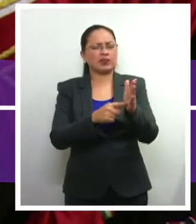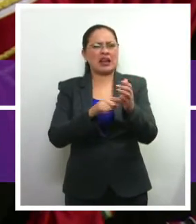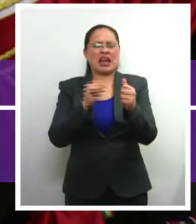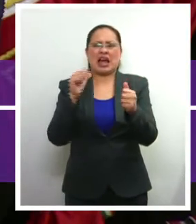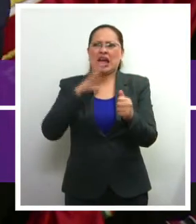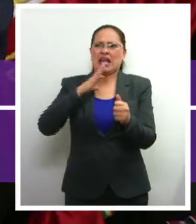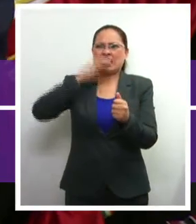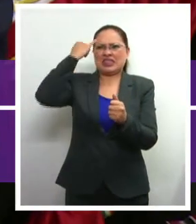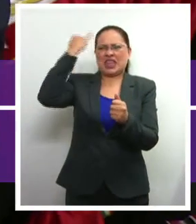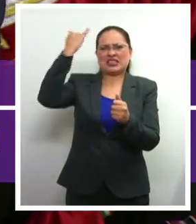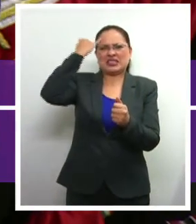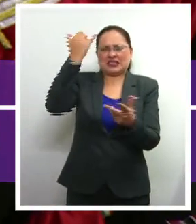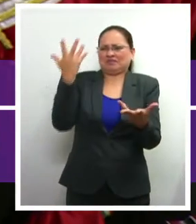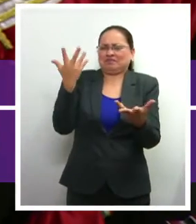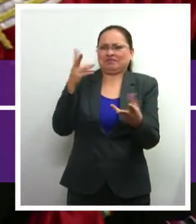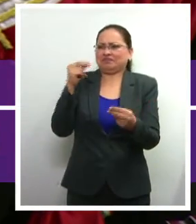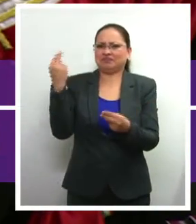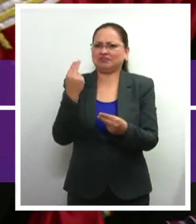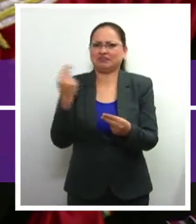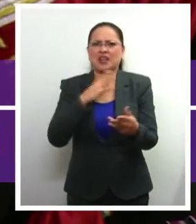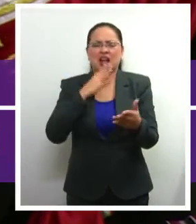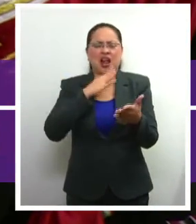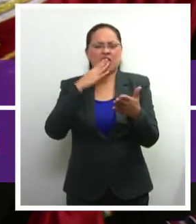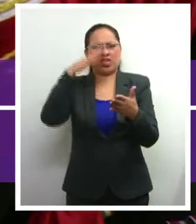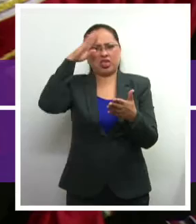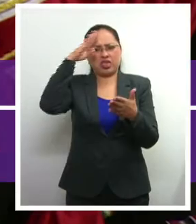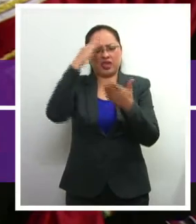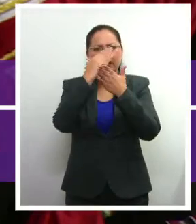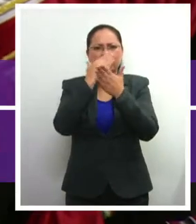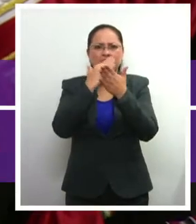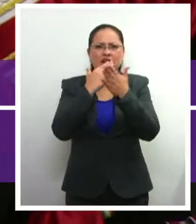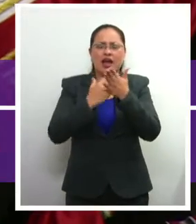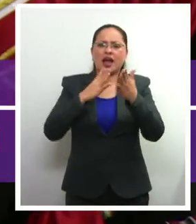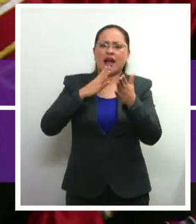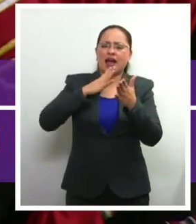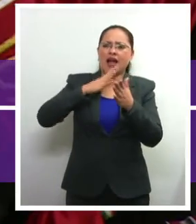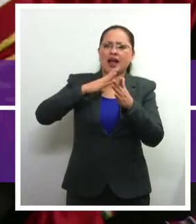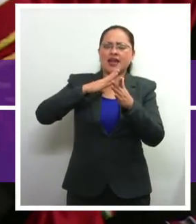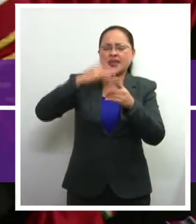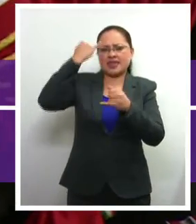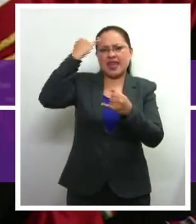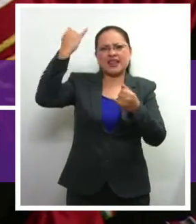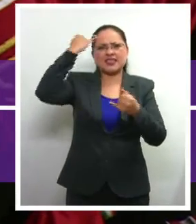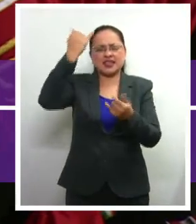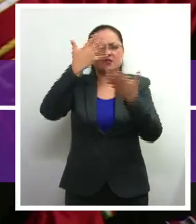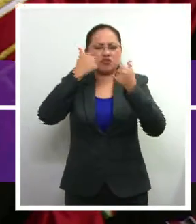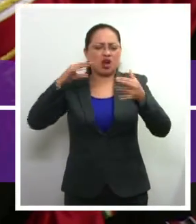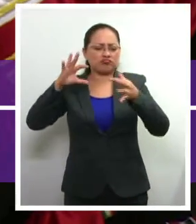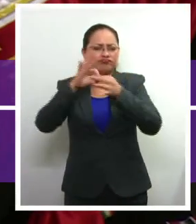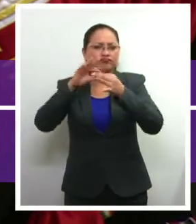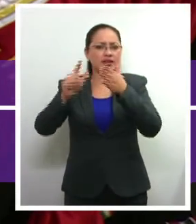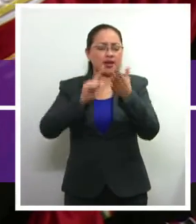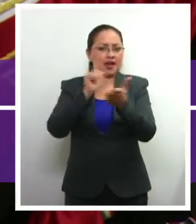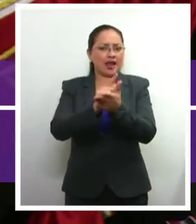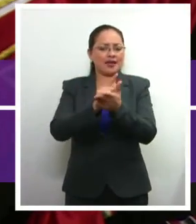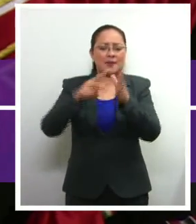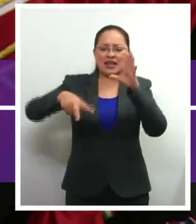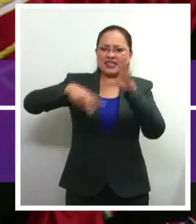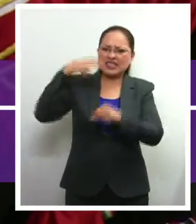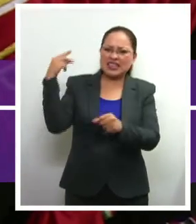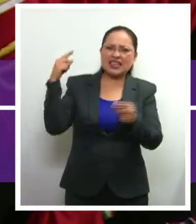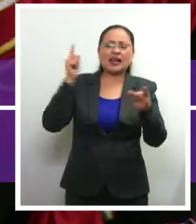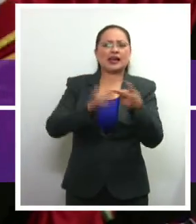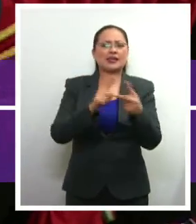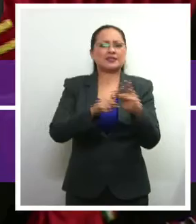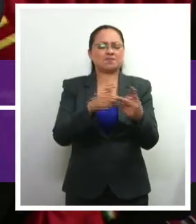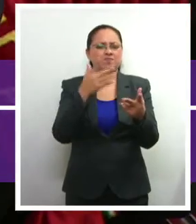innecesarios y sobre todo con abundancia de declaraciones vacías de contenido jurídico alguno, huecas de